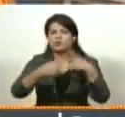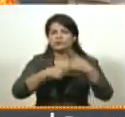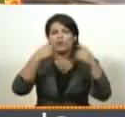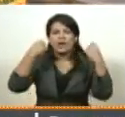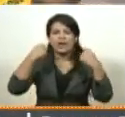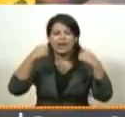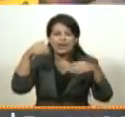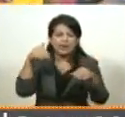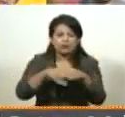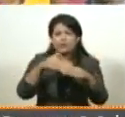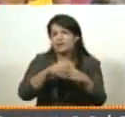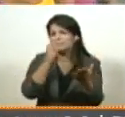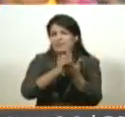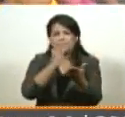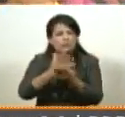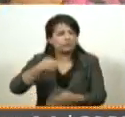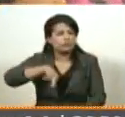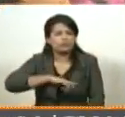hemos llevado a cabo